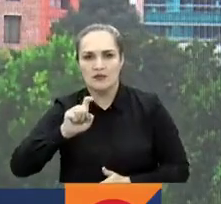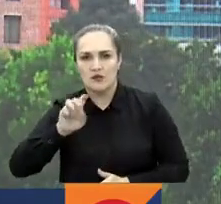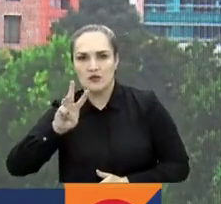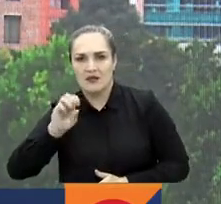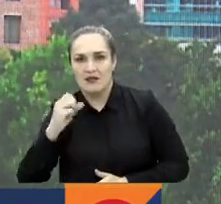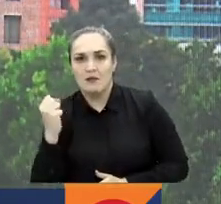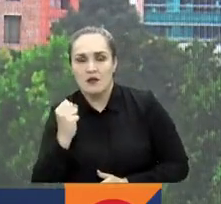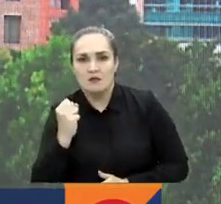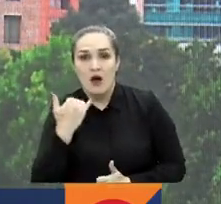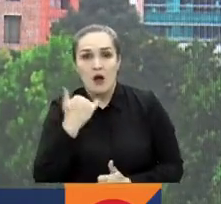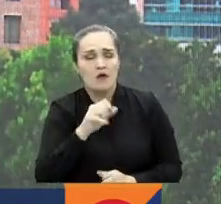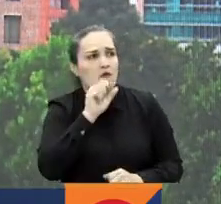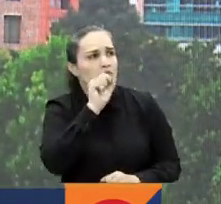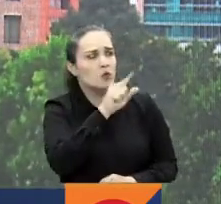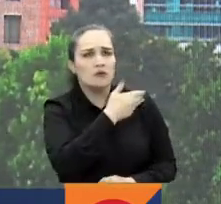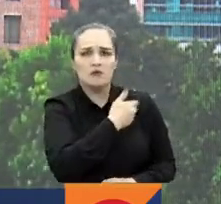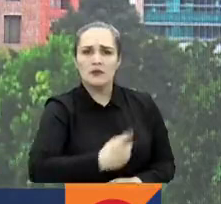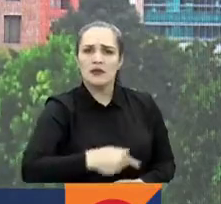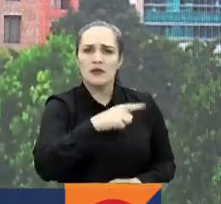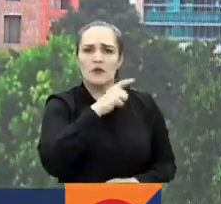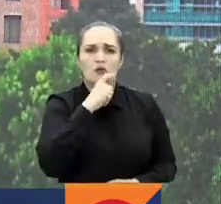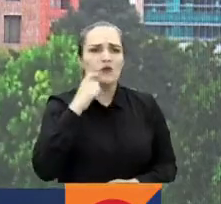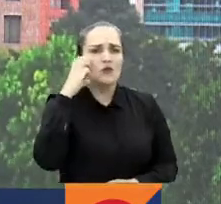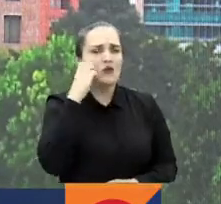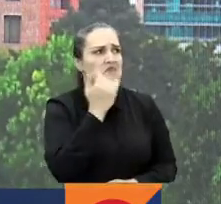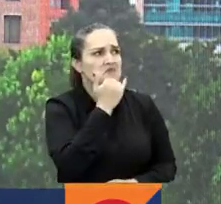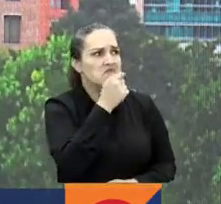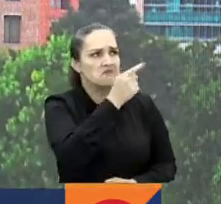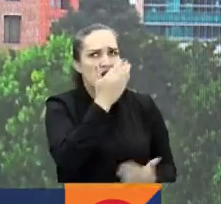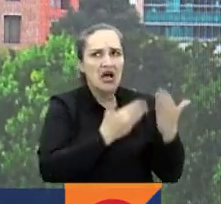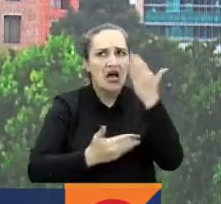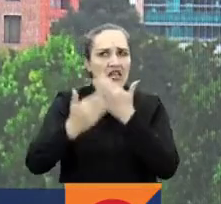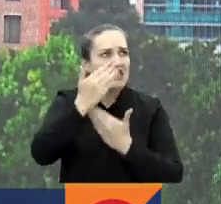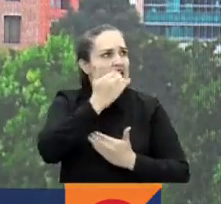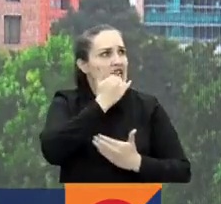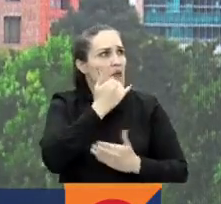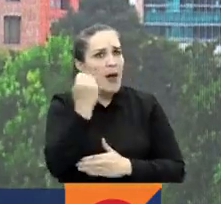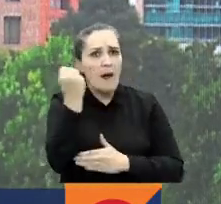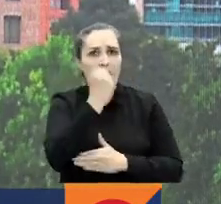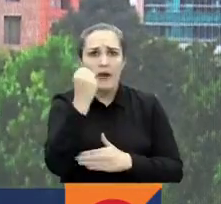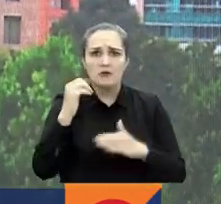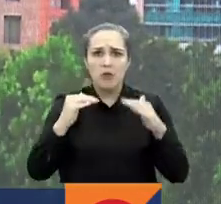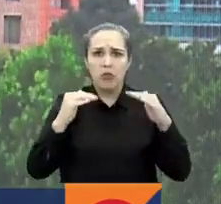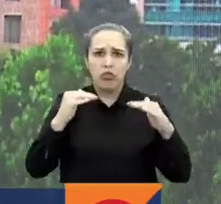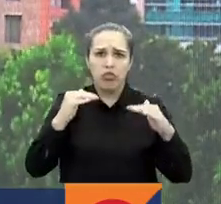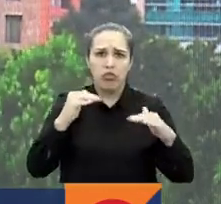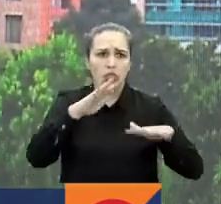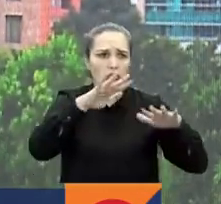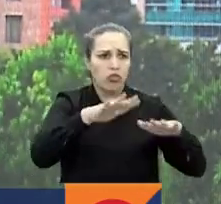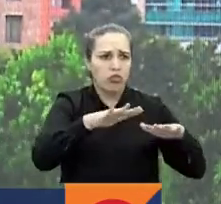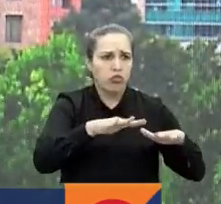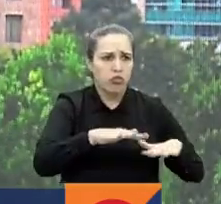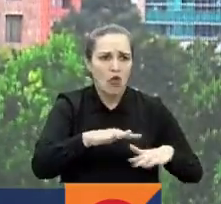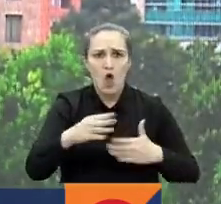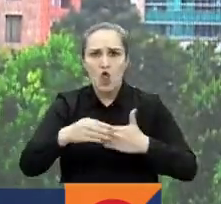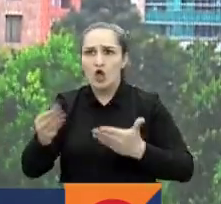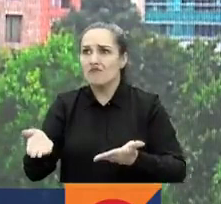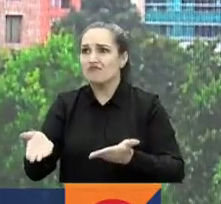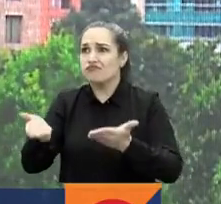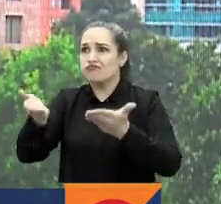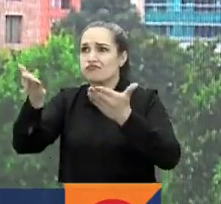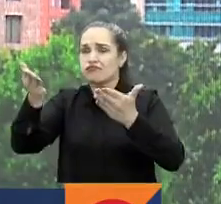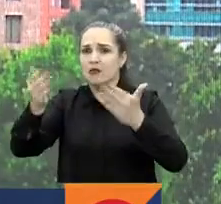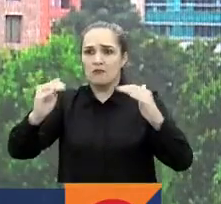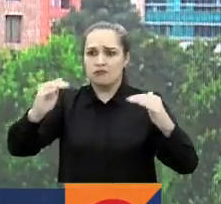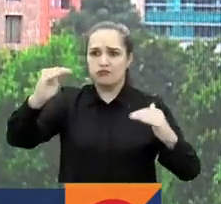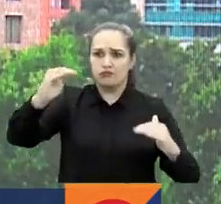Duque, sobre su opinión y análisis de este comportamiento y la devaluación en el peso colombiano que llega cerca de 15% en el